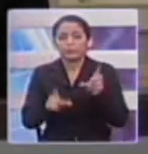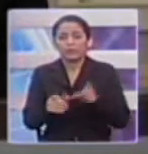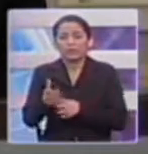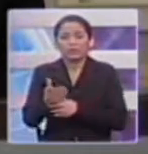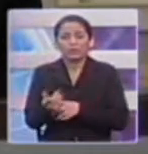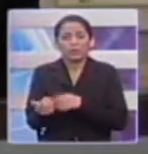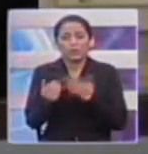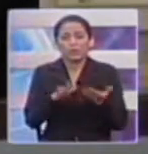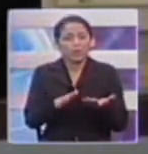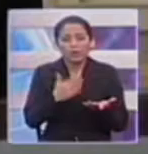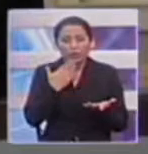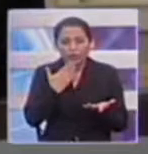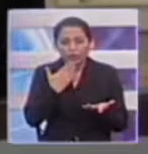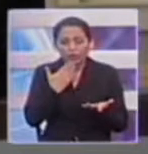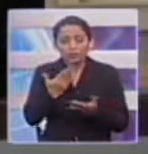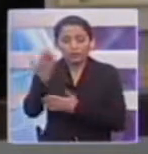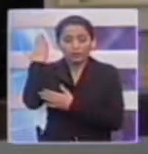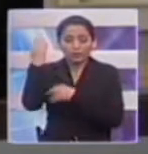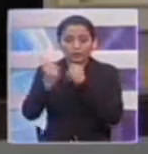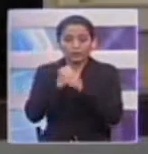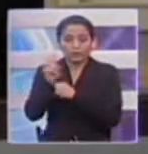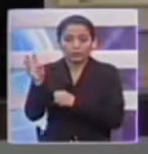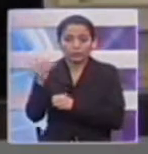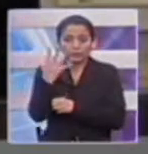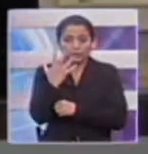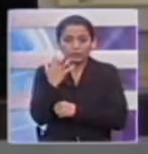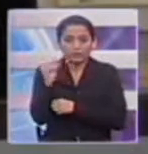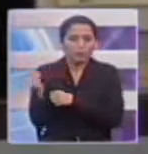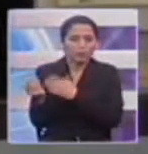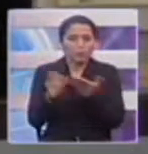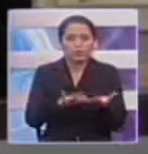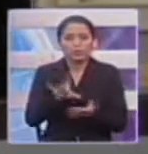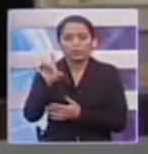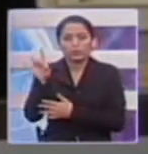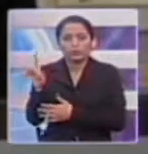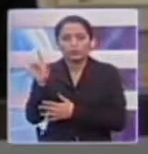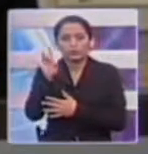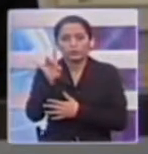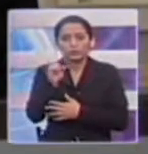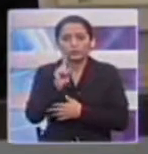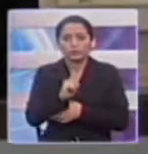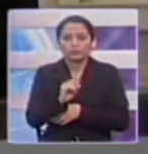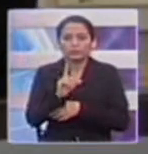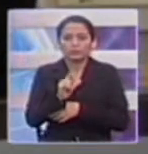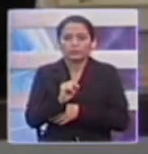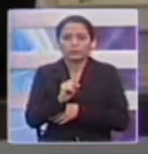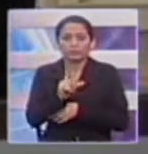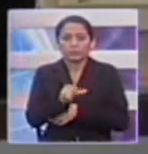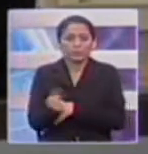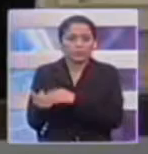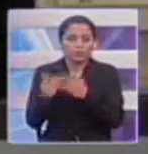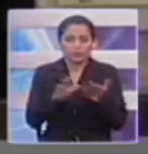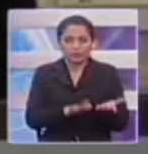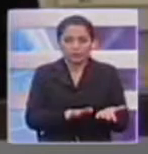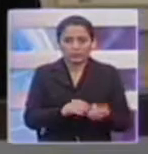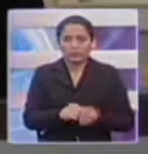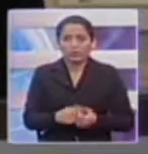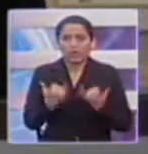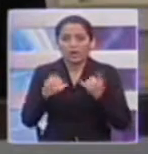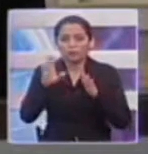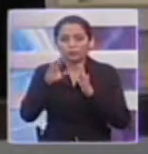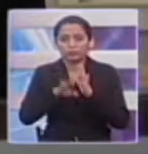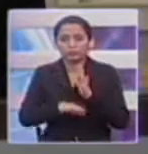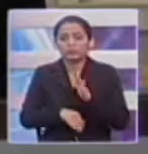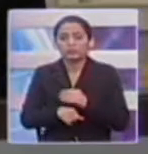2015 teníamos 851 fallecidos se reducen a 734